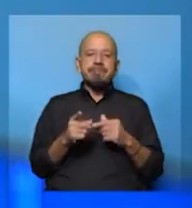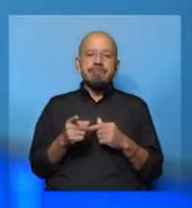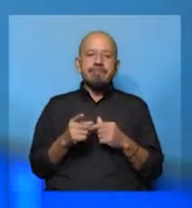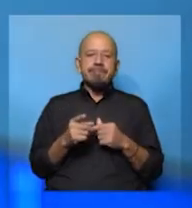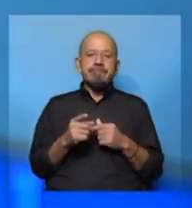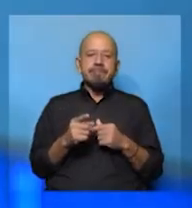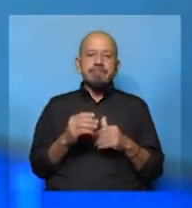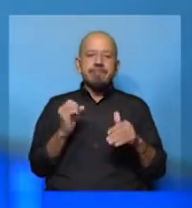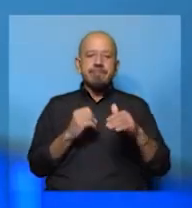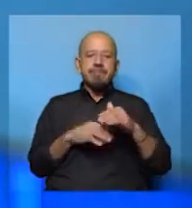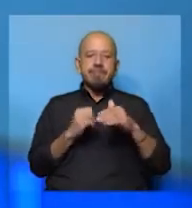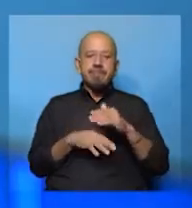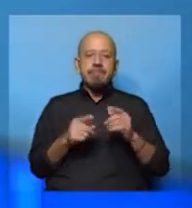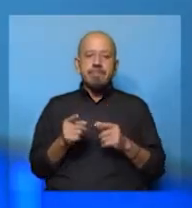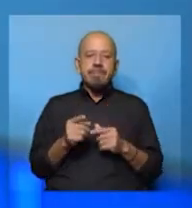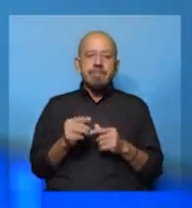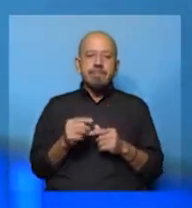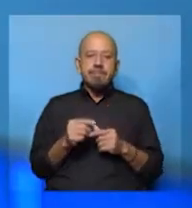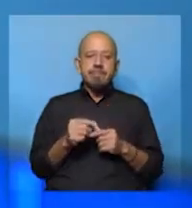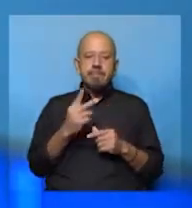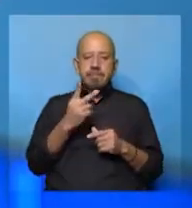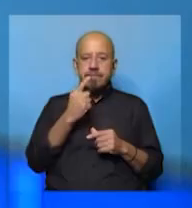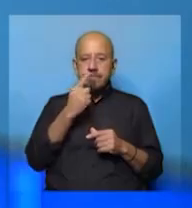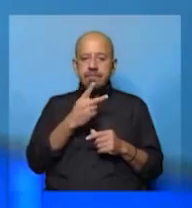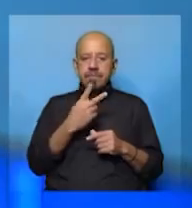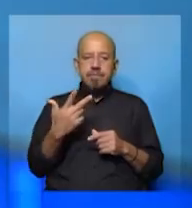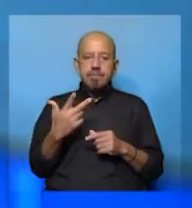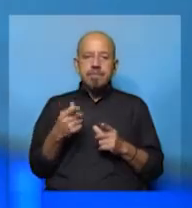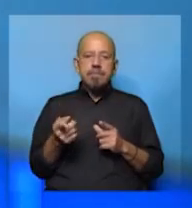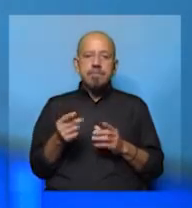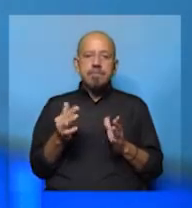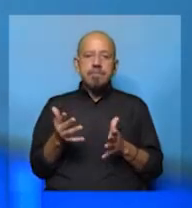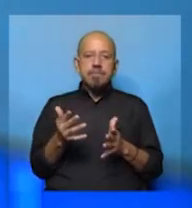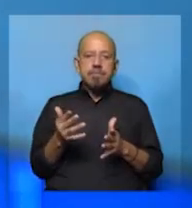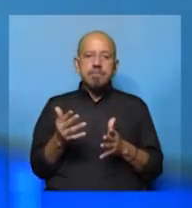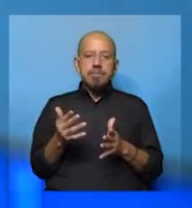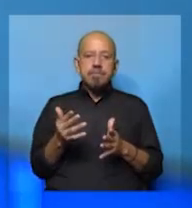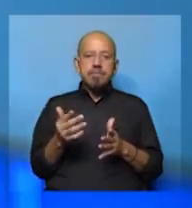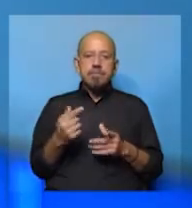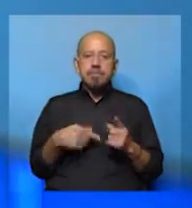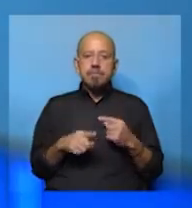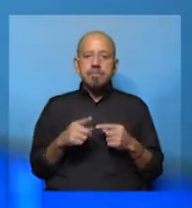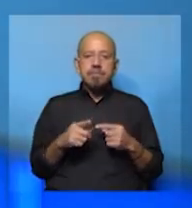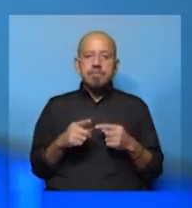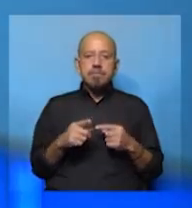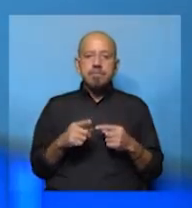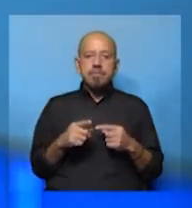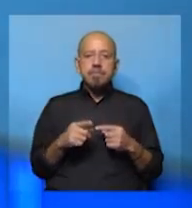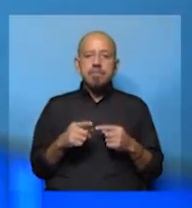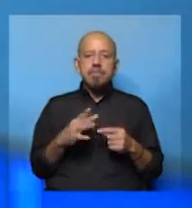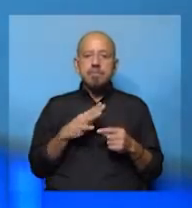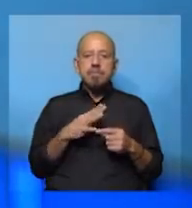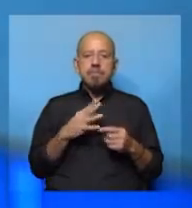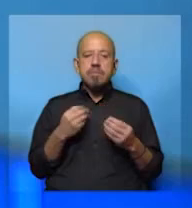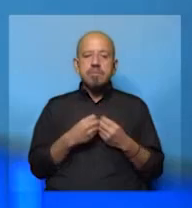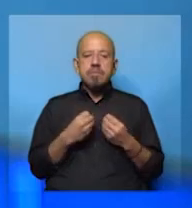desarrollo guardado separaditos en el 23 pasó lo mismo no se terminó eh de gastar entonces hay mucho